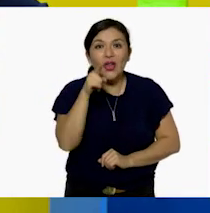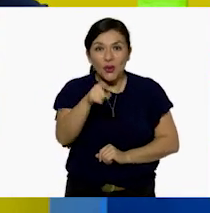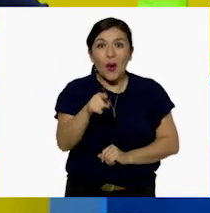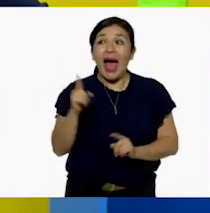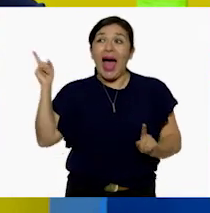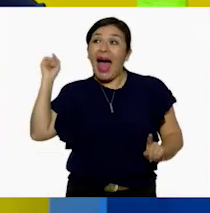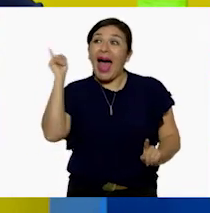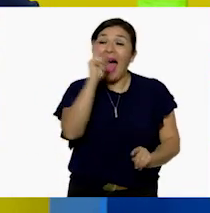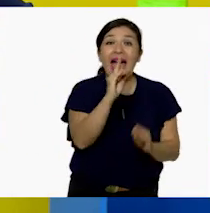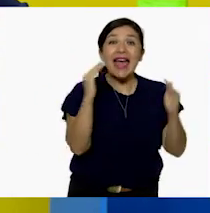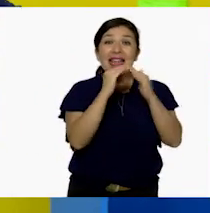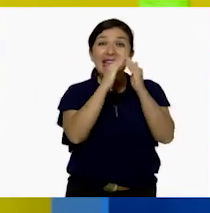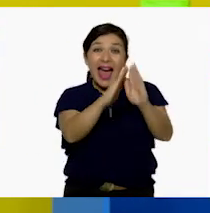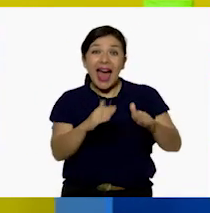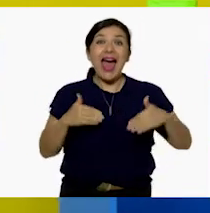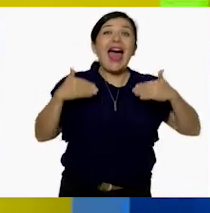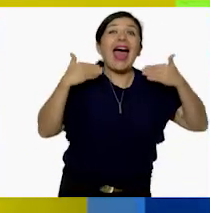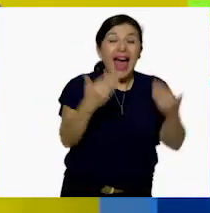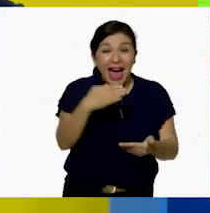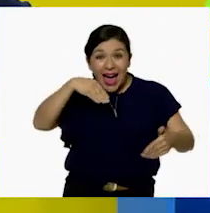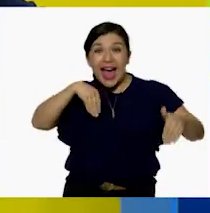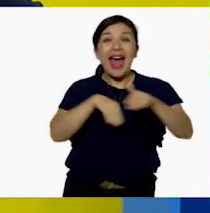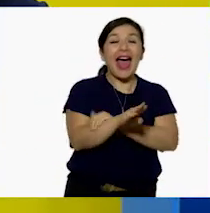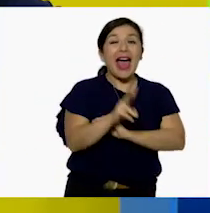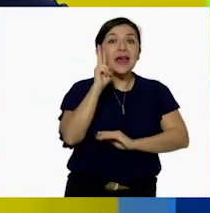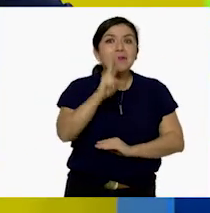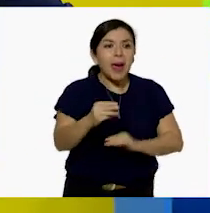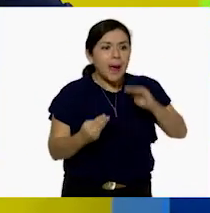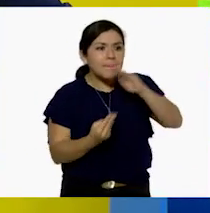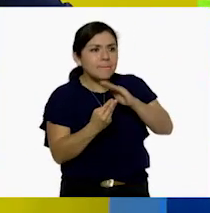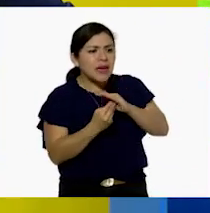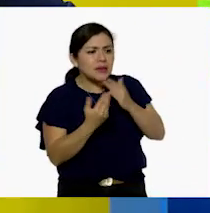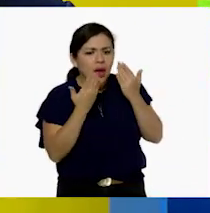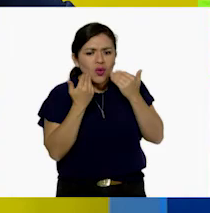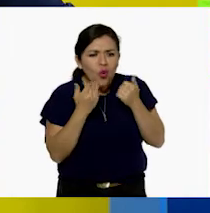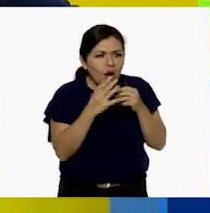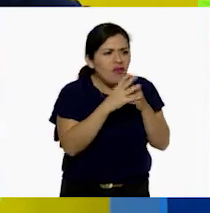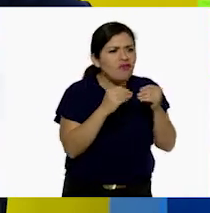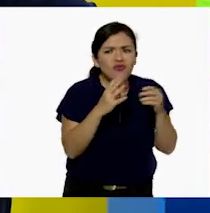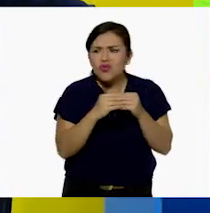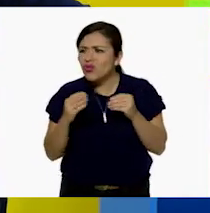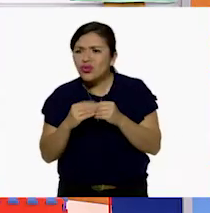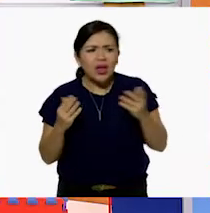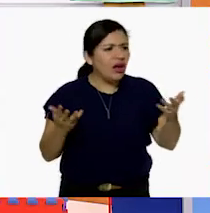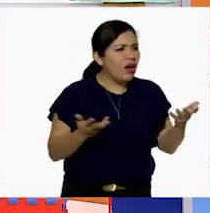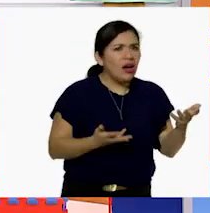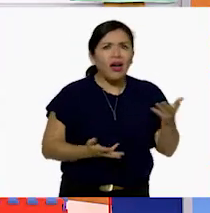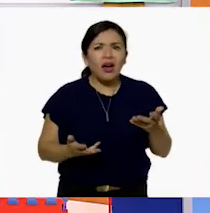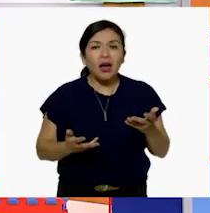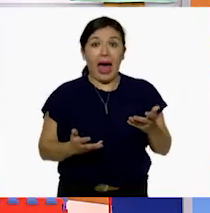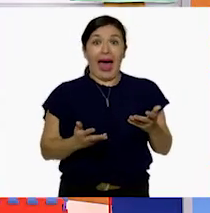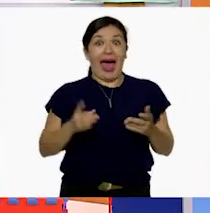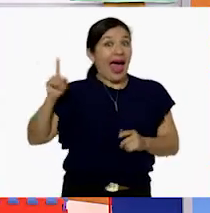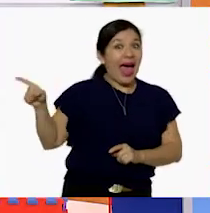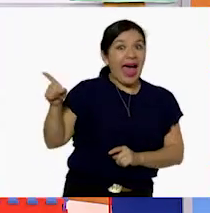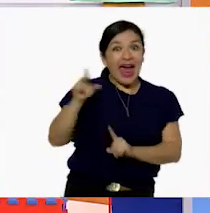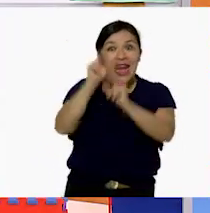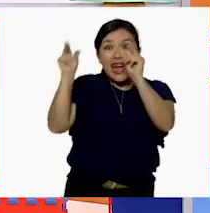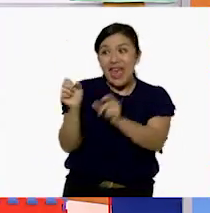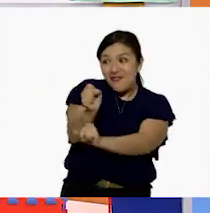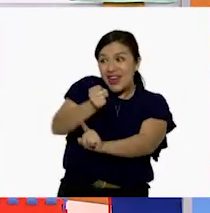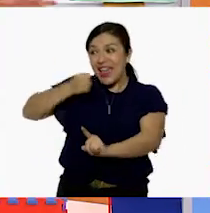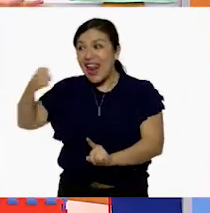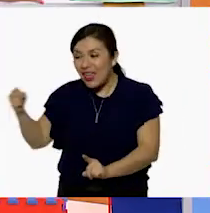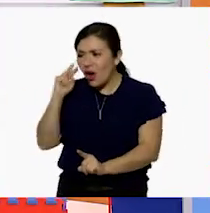tu casa. Ajá. Llegas. Sí. Y ves en la mesa y no hay fruta. ¿Qué pasa? Ajá. Vas al refrigerador, lo